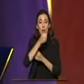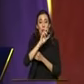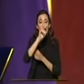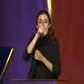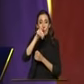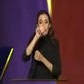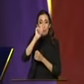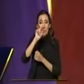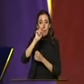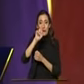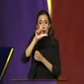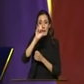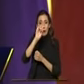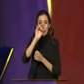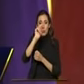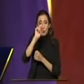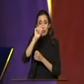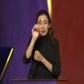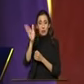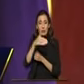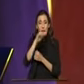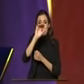Aguirre y de